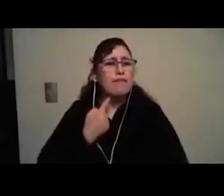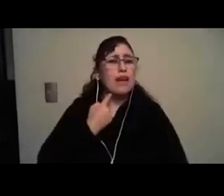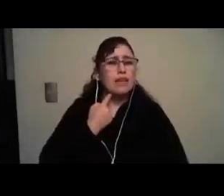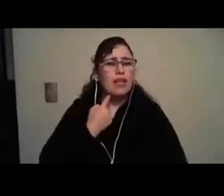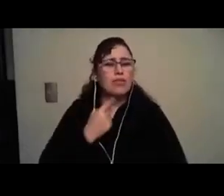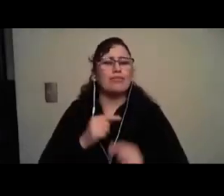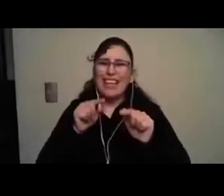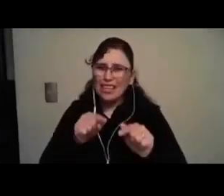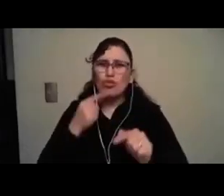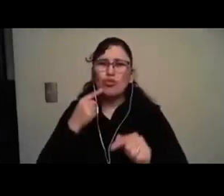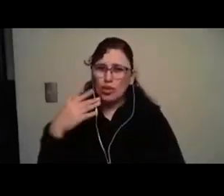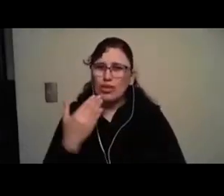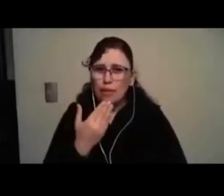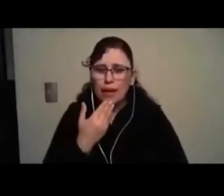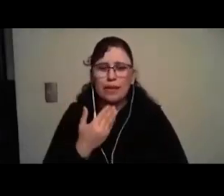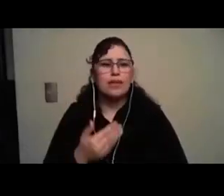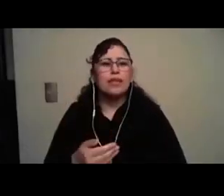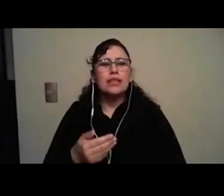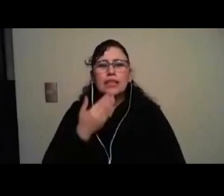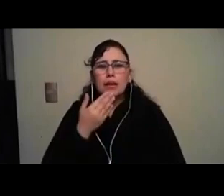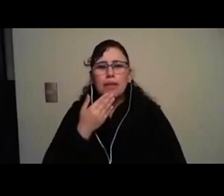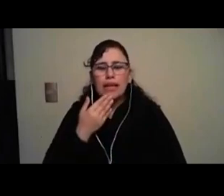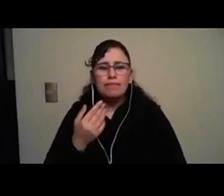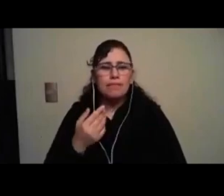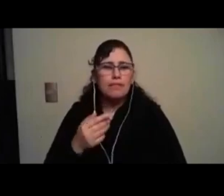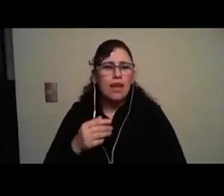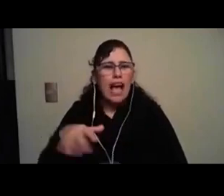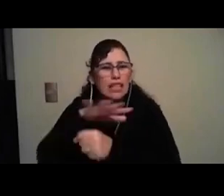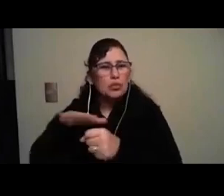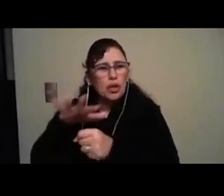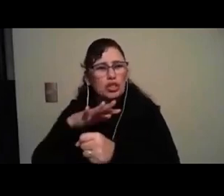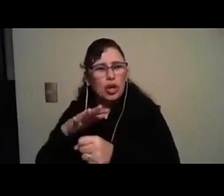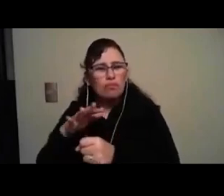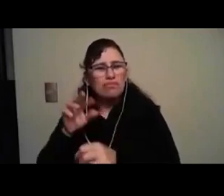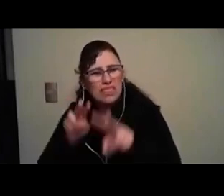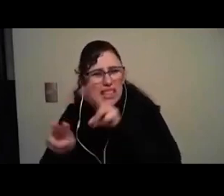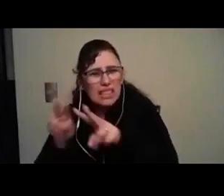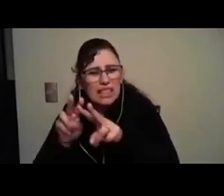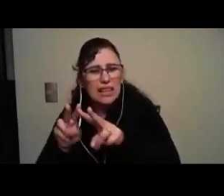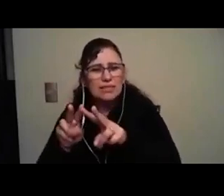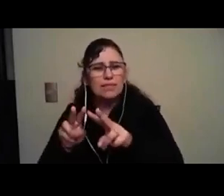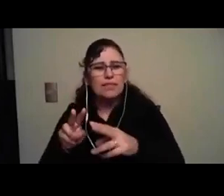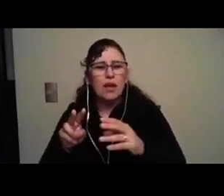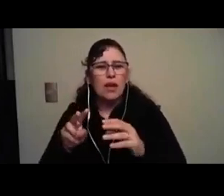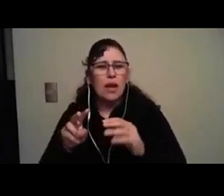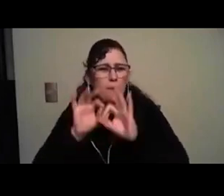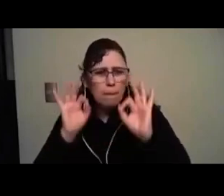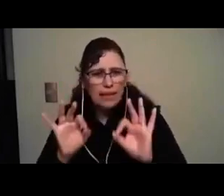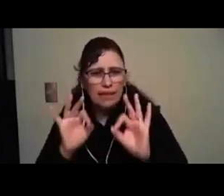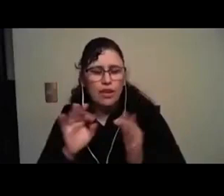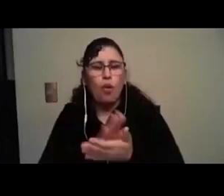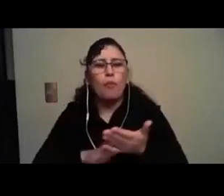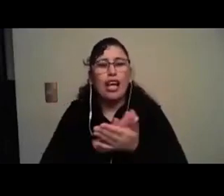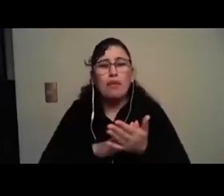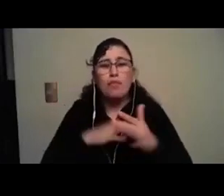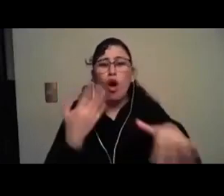sea un cuadro clínico que fue puntual, ¿cierto? Y que no continuó después, ya como, o, por ejemplo, si hubiera crisis convulsiva,